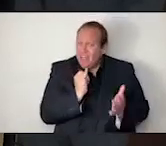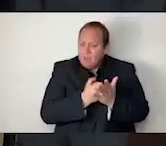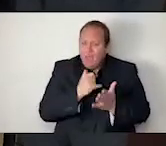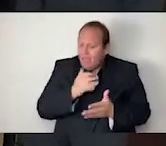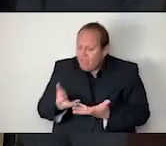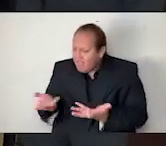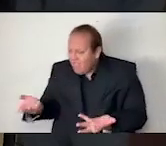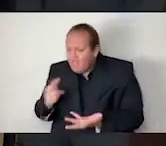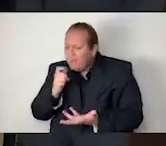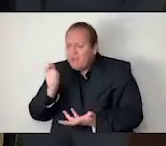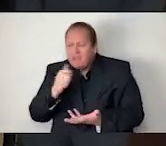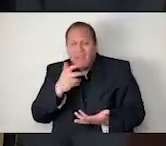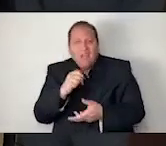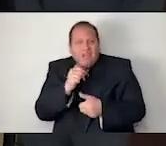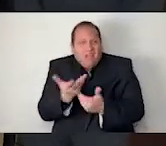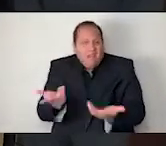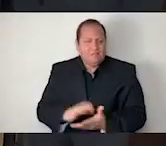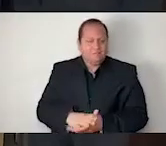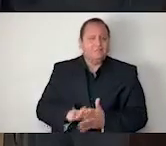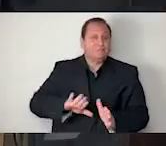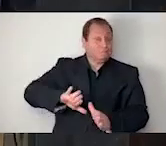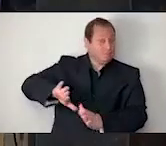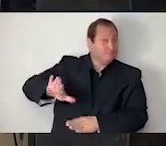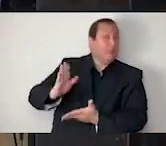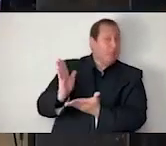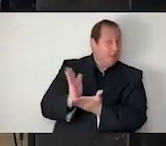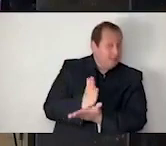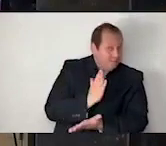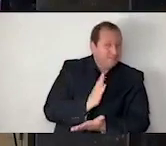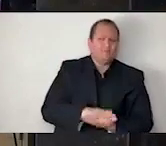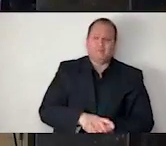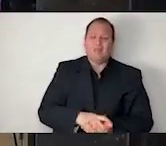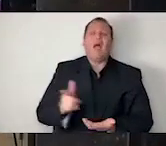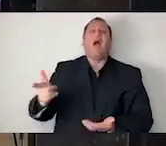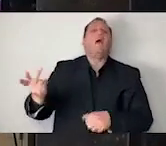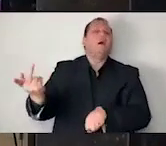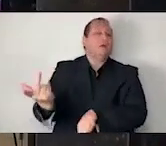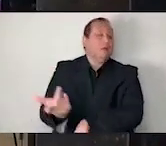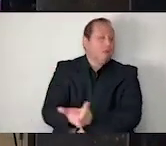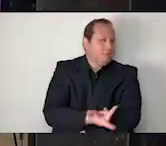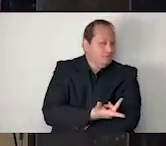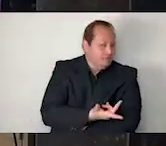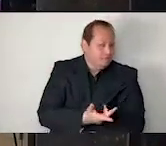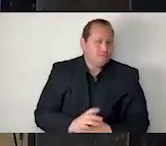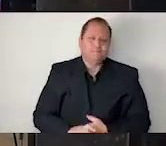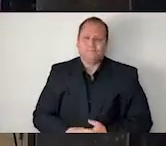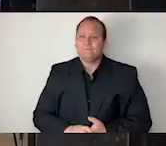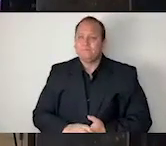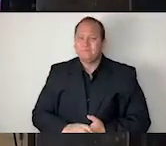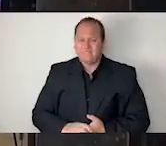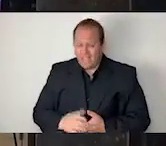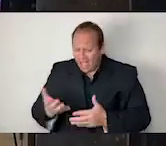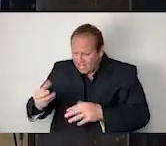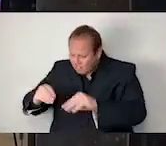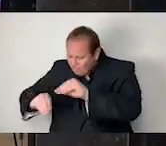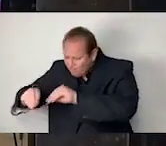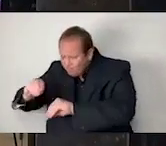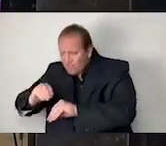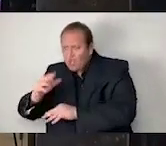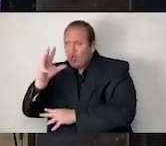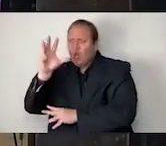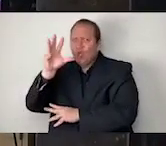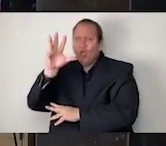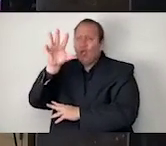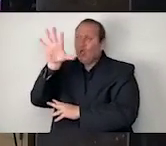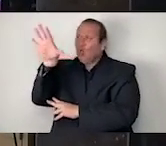pero aparte producen estos estas partes de los ventiladores y nosotros les dijimos